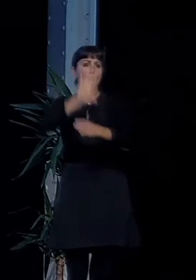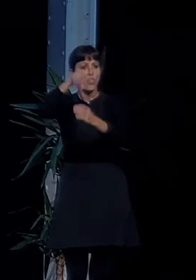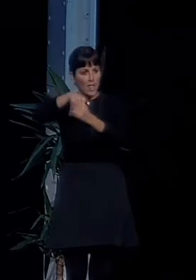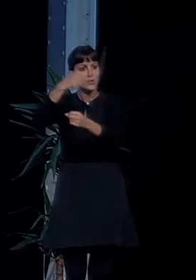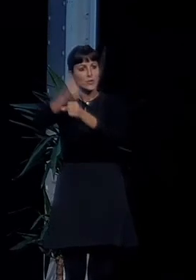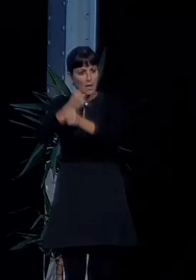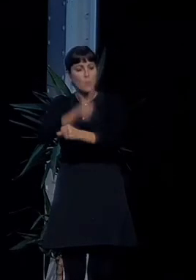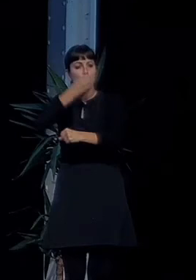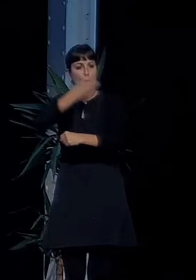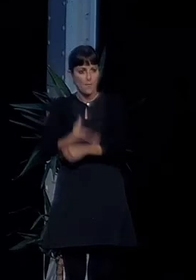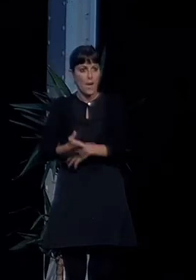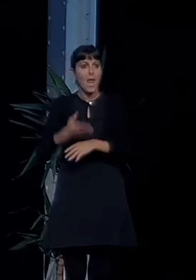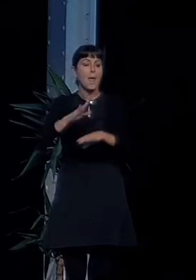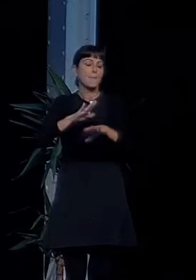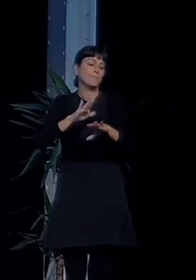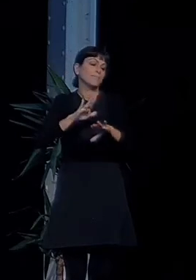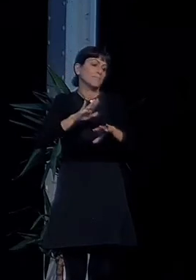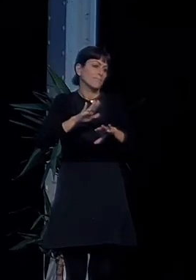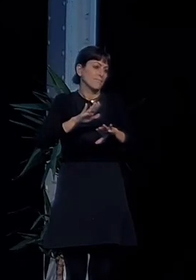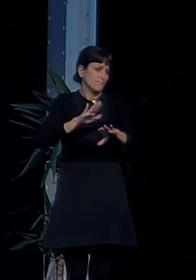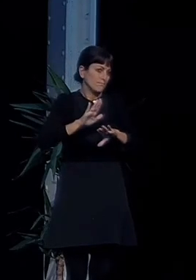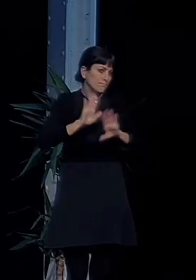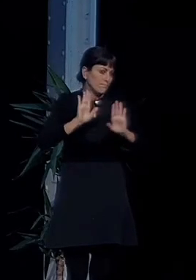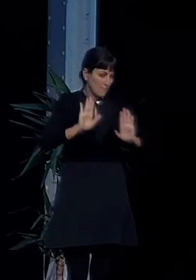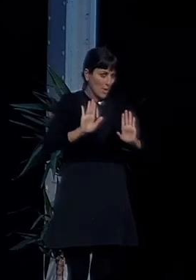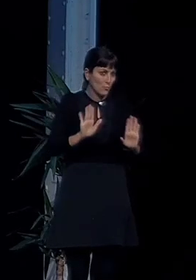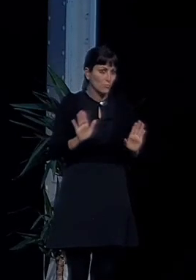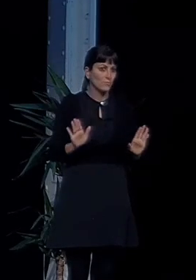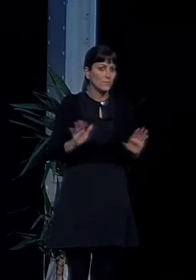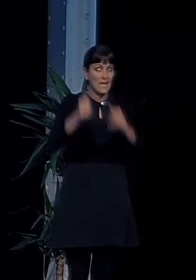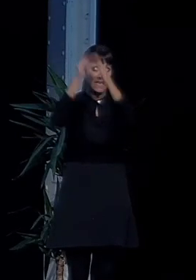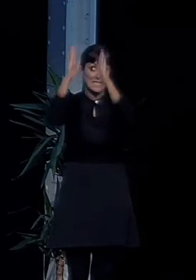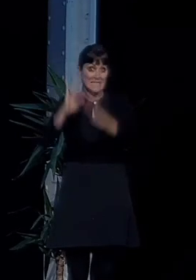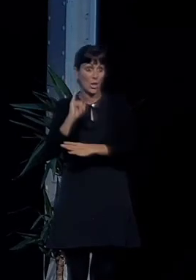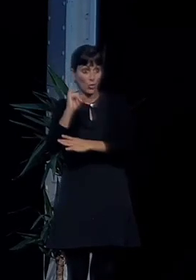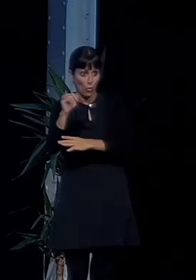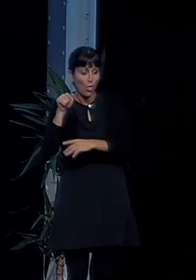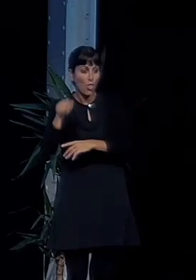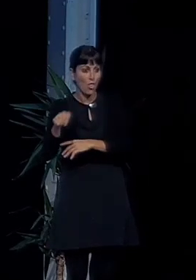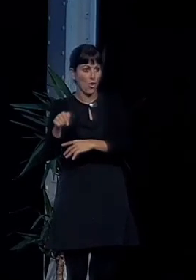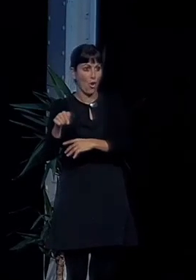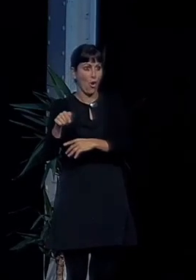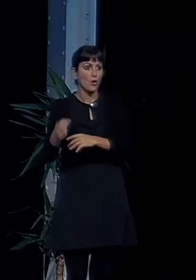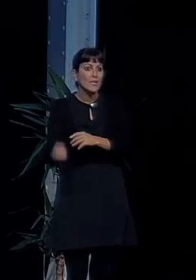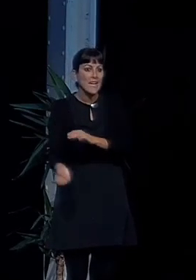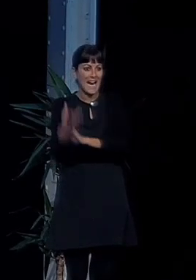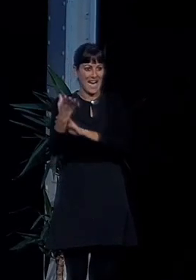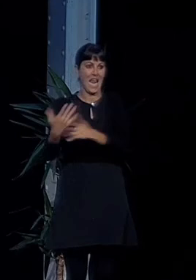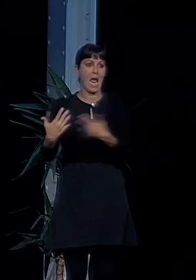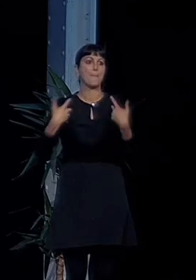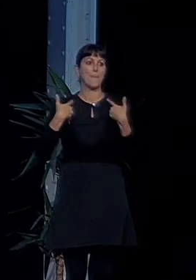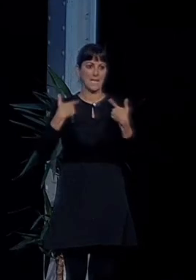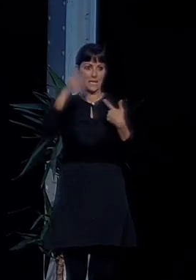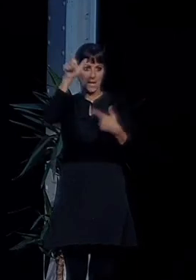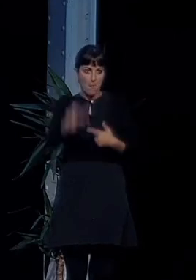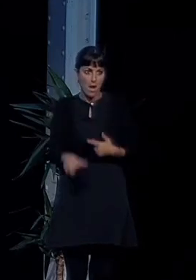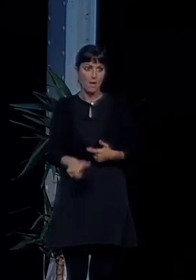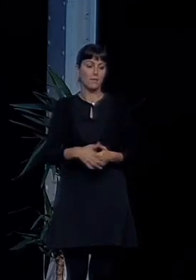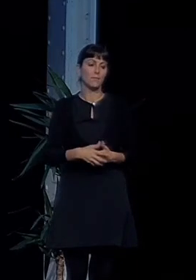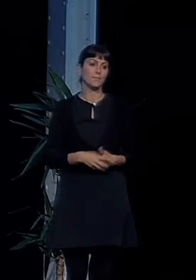para ellas toda mi solidaridad, pero la institución es la que configura a la víctima también.